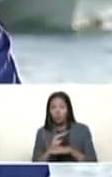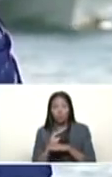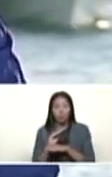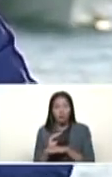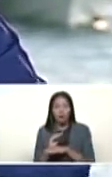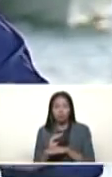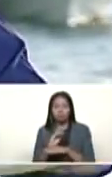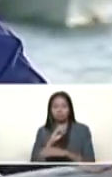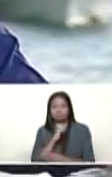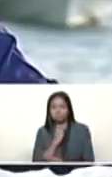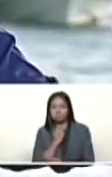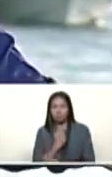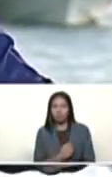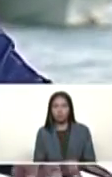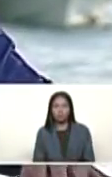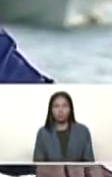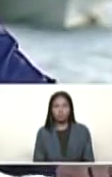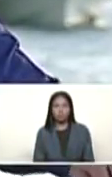lengua,